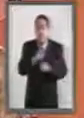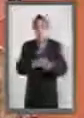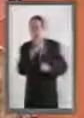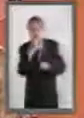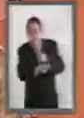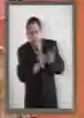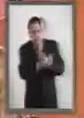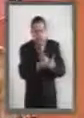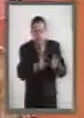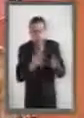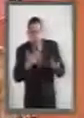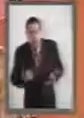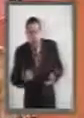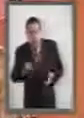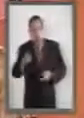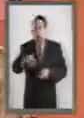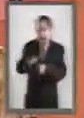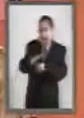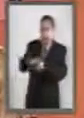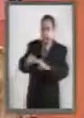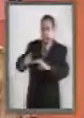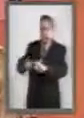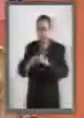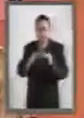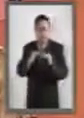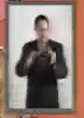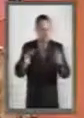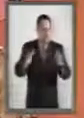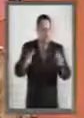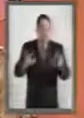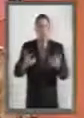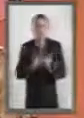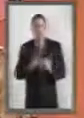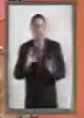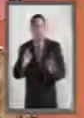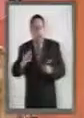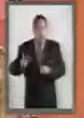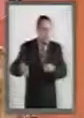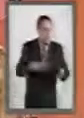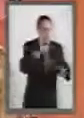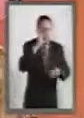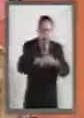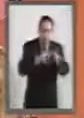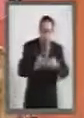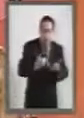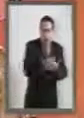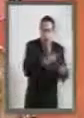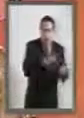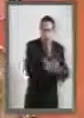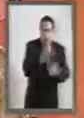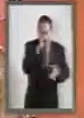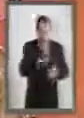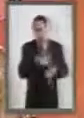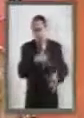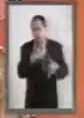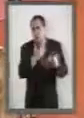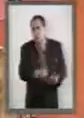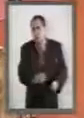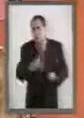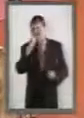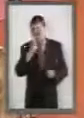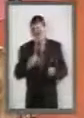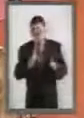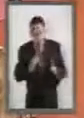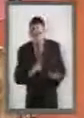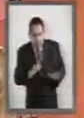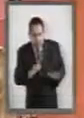que se está enfrentando en una determinada localidad o una determinada comunidad, también para garantizar y asegurar la plena vigencia